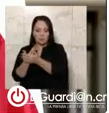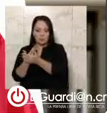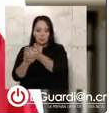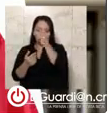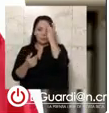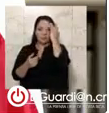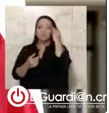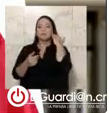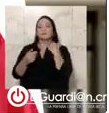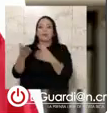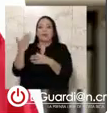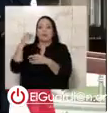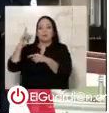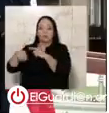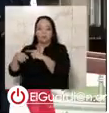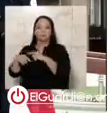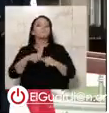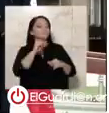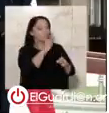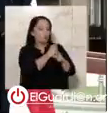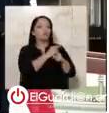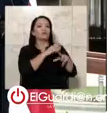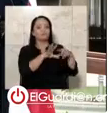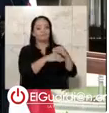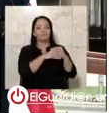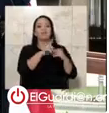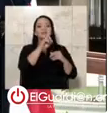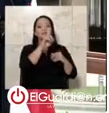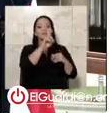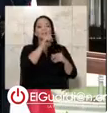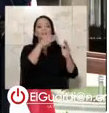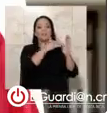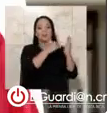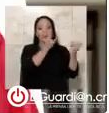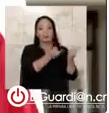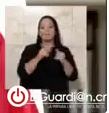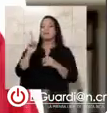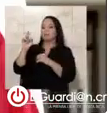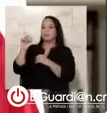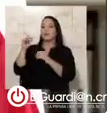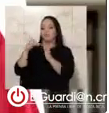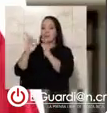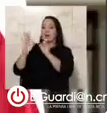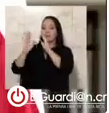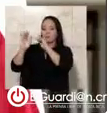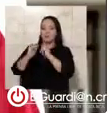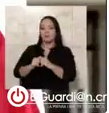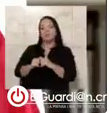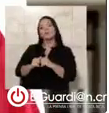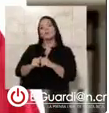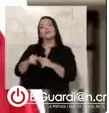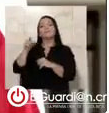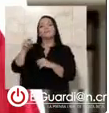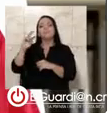dar. Eso es, ¿verdad que sí? Es un plus, así es. Son 110,000 a hoy. 110,000 a hoy, excelente. Y segundo,